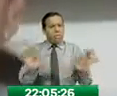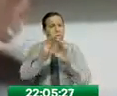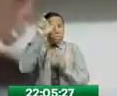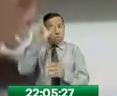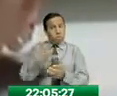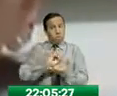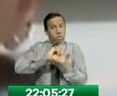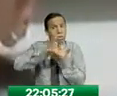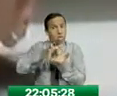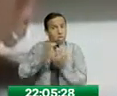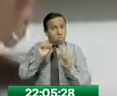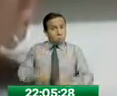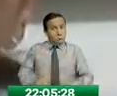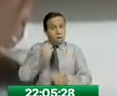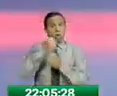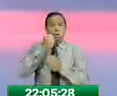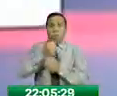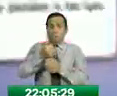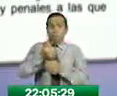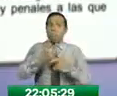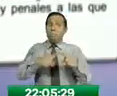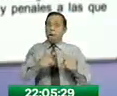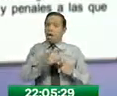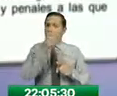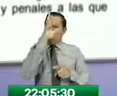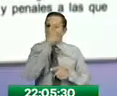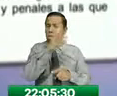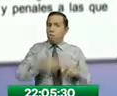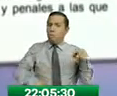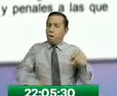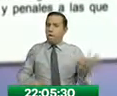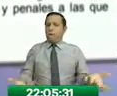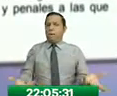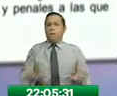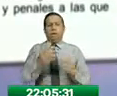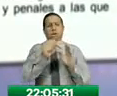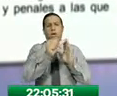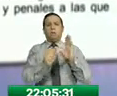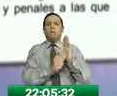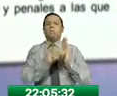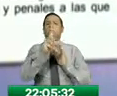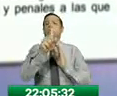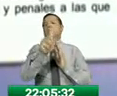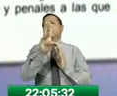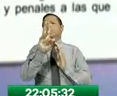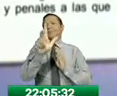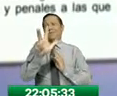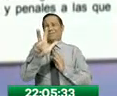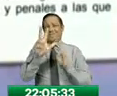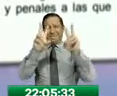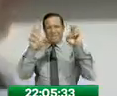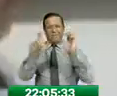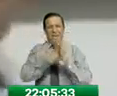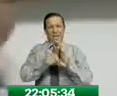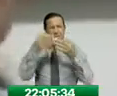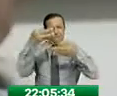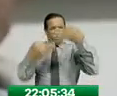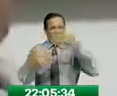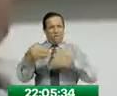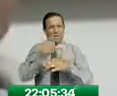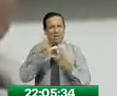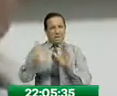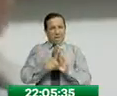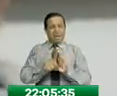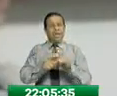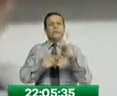La legisladora se refiere a las prohibiciones que estipula el artículo 163 de la Ley de la Función Legislativa. Que